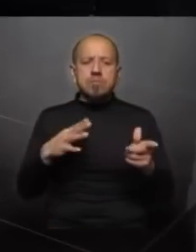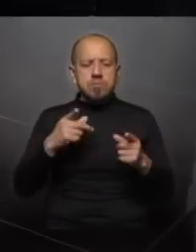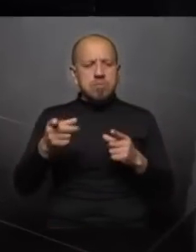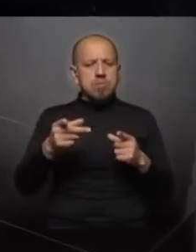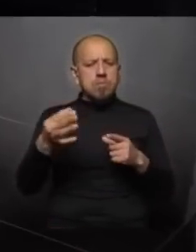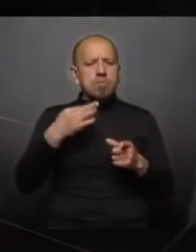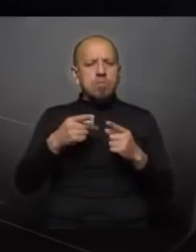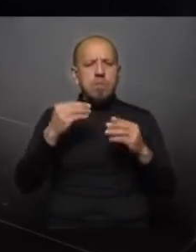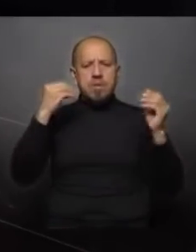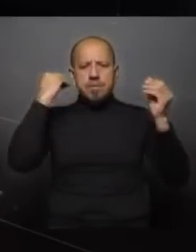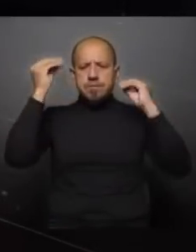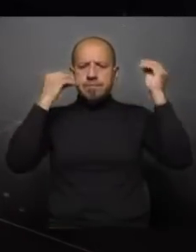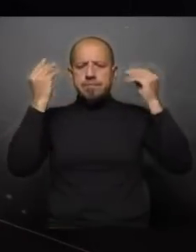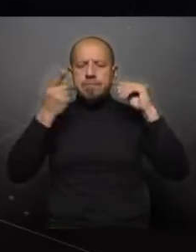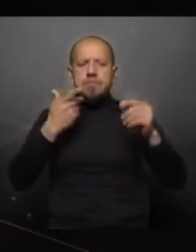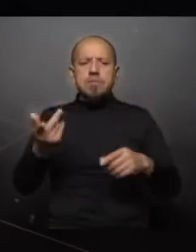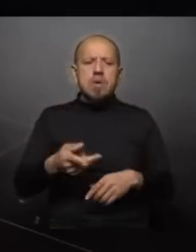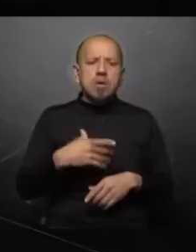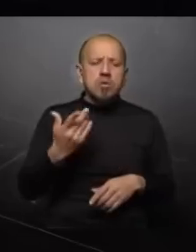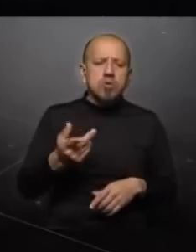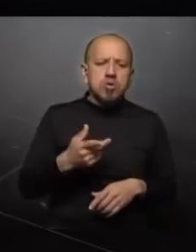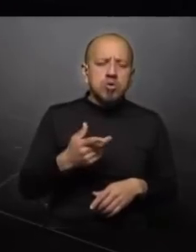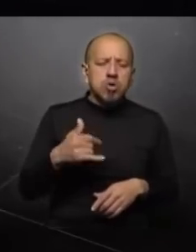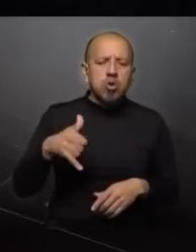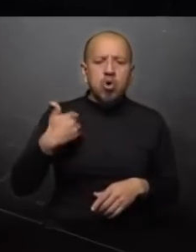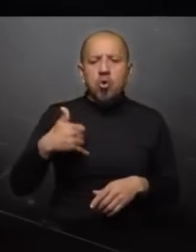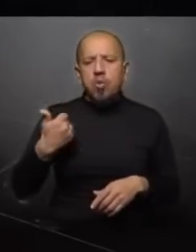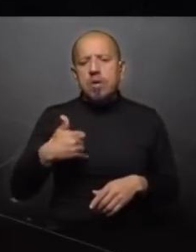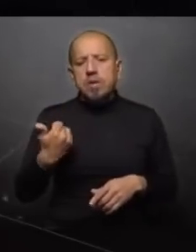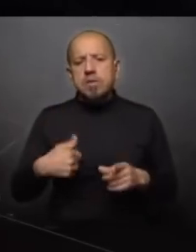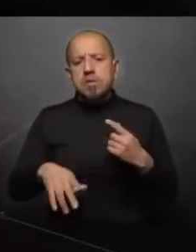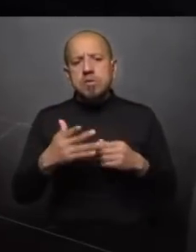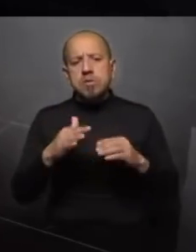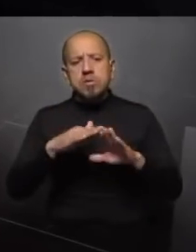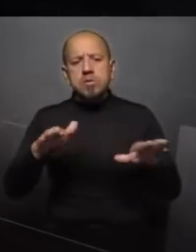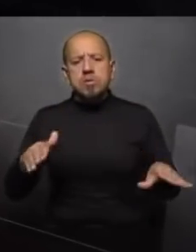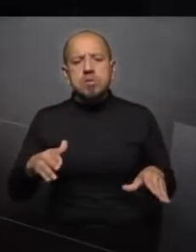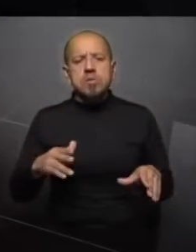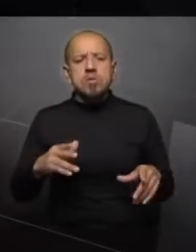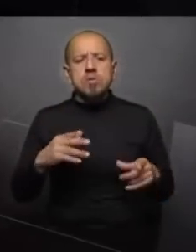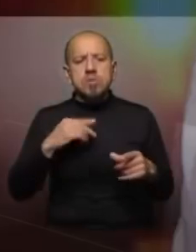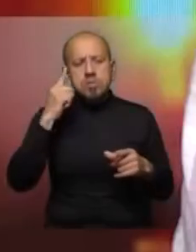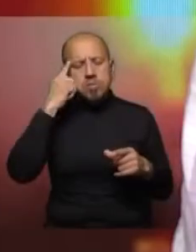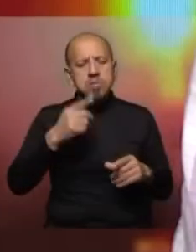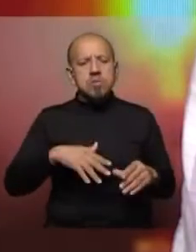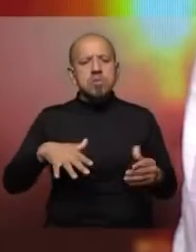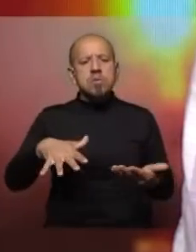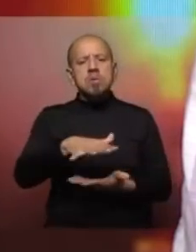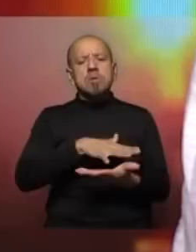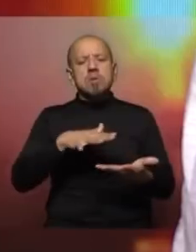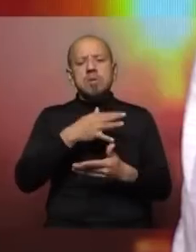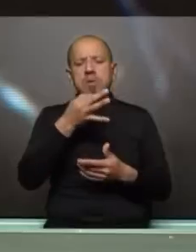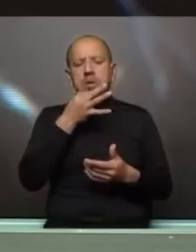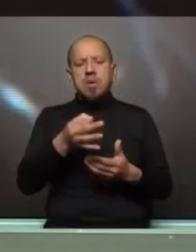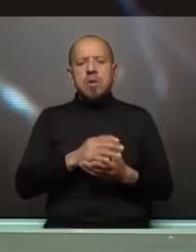manifestaba esa preocupación de que los gurices que son ctados por las bandas son los gurices del barrio también cómo lo ven desde el barrio entonces y que tienen para decir